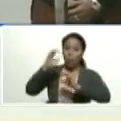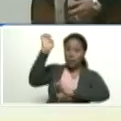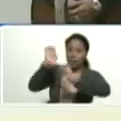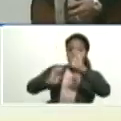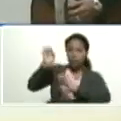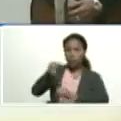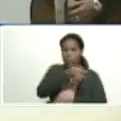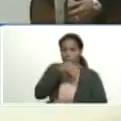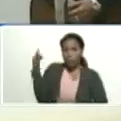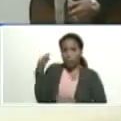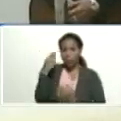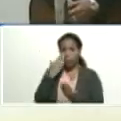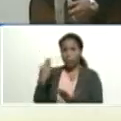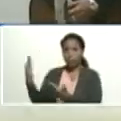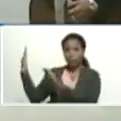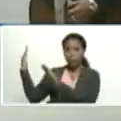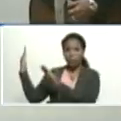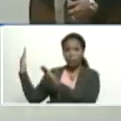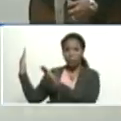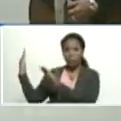excelencia. Adelante.